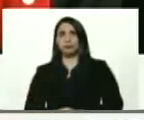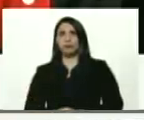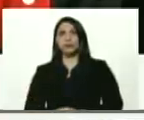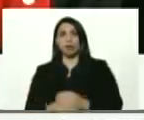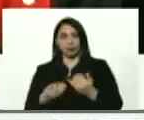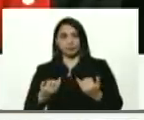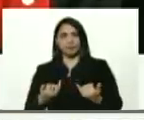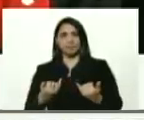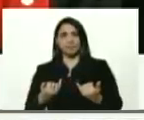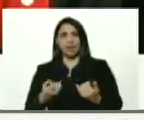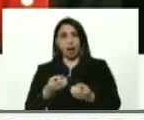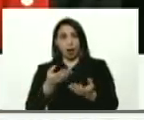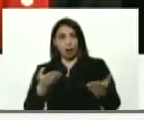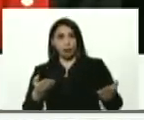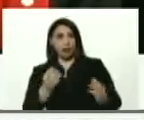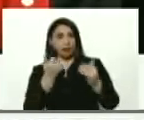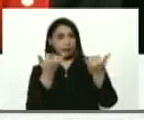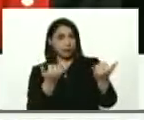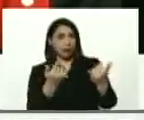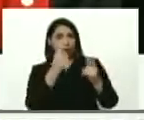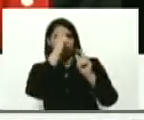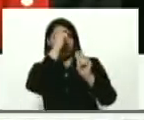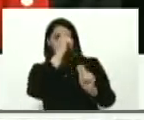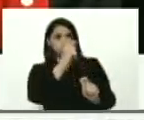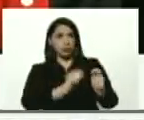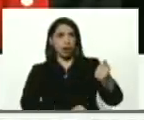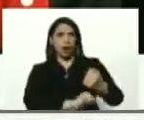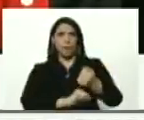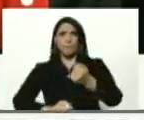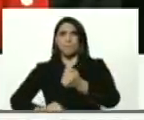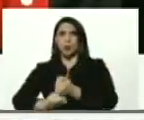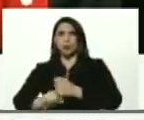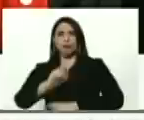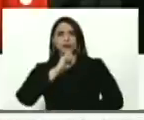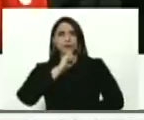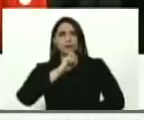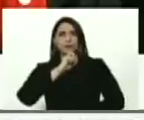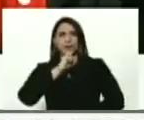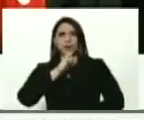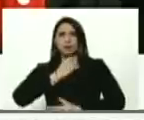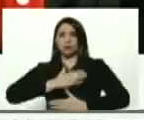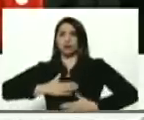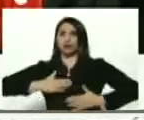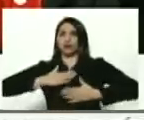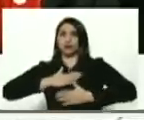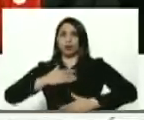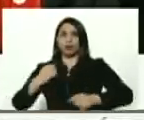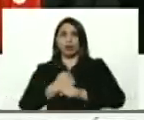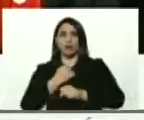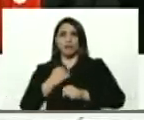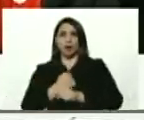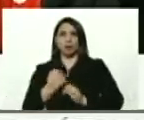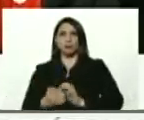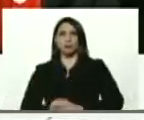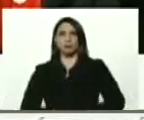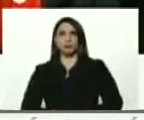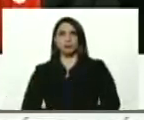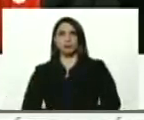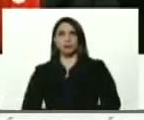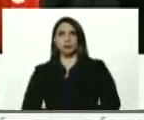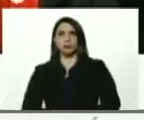ya nuestro reconocimiento y apoyo en tal compleja pero gratificante labor.